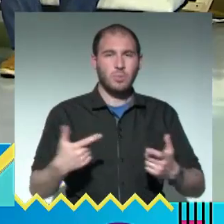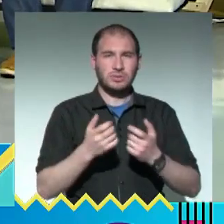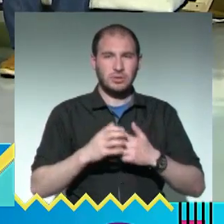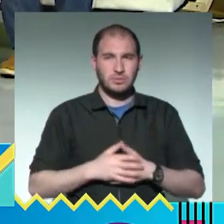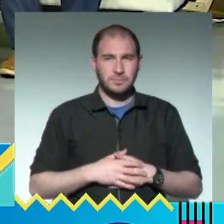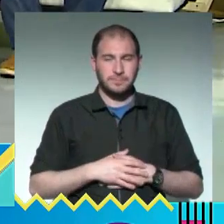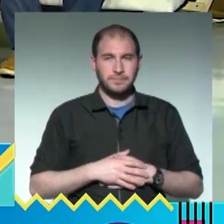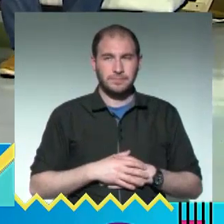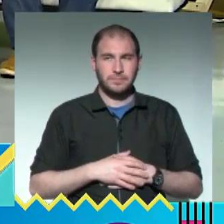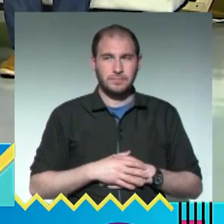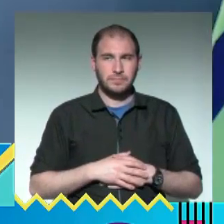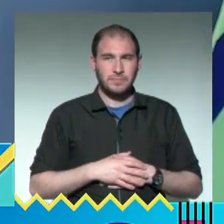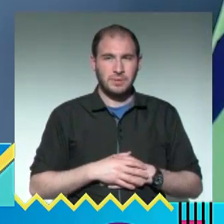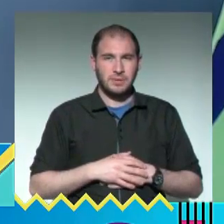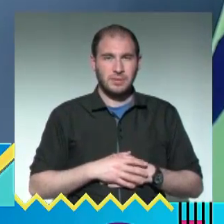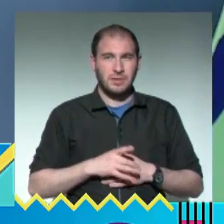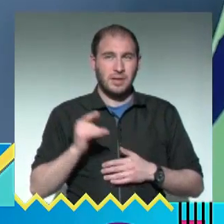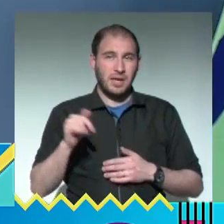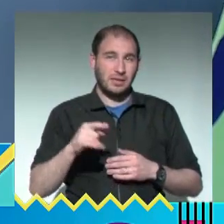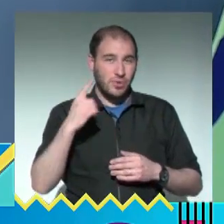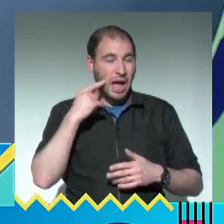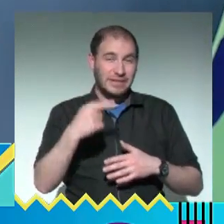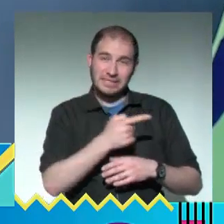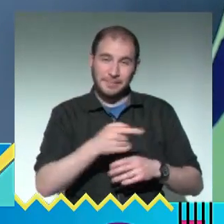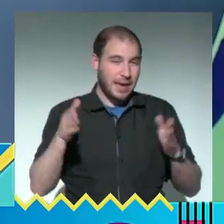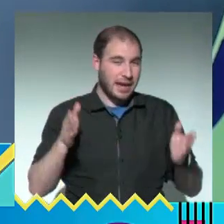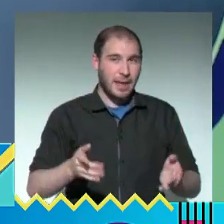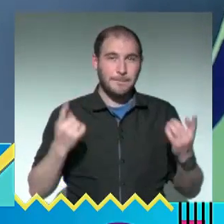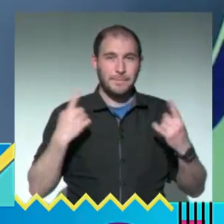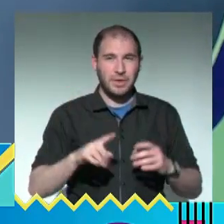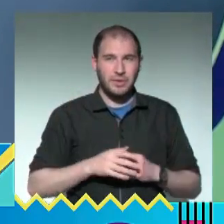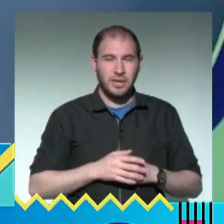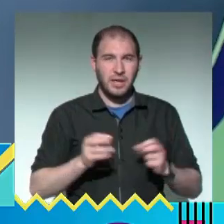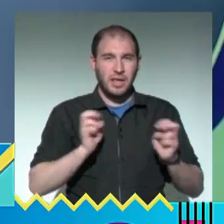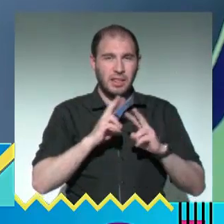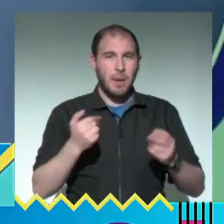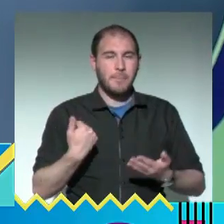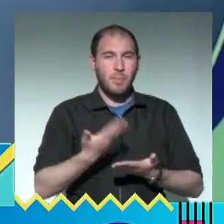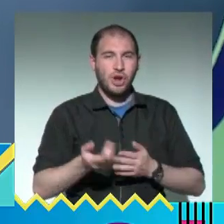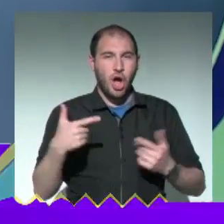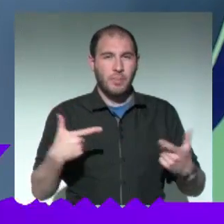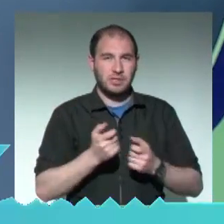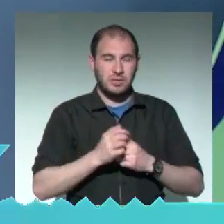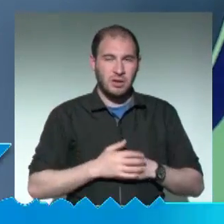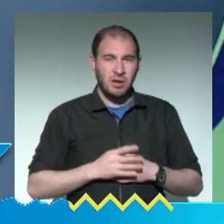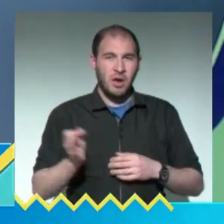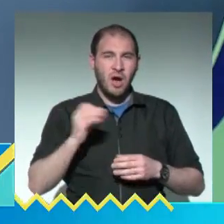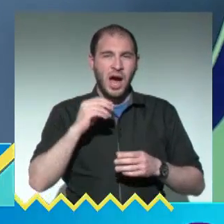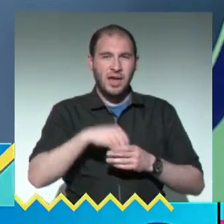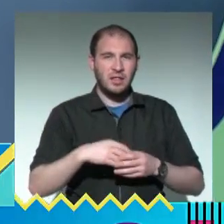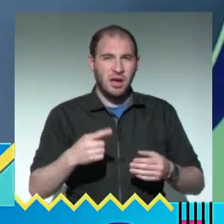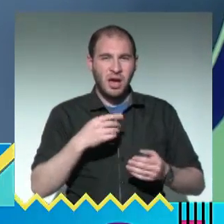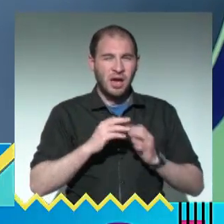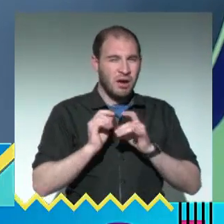oposición? Bueno, eso lo vamos a ir viendo en la semana. Pero respecto de lo que propuso la oposición o como parte del paquete